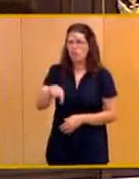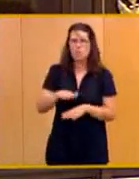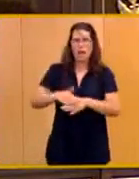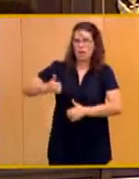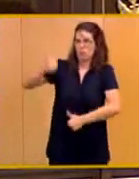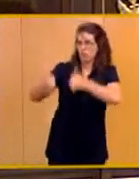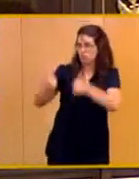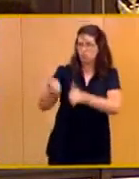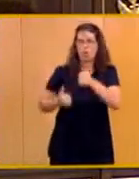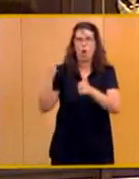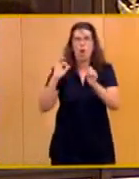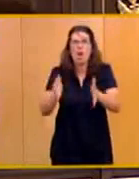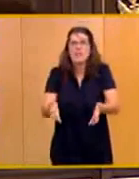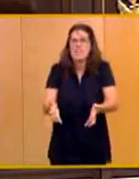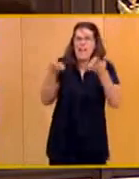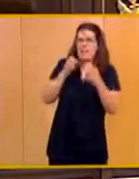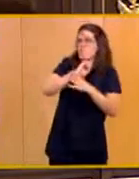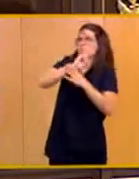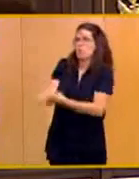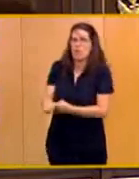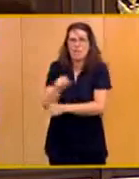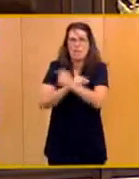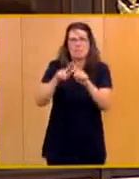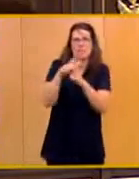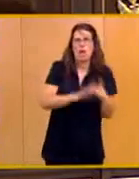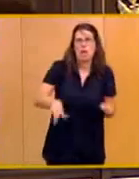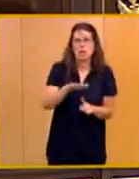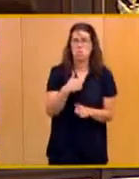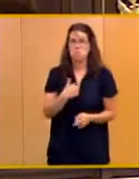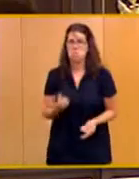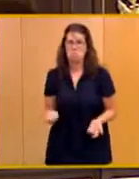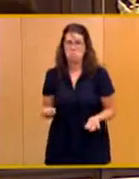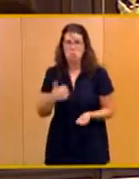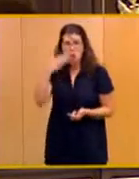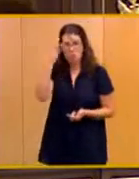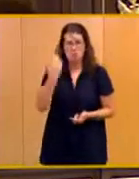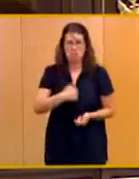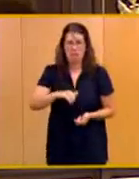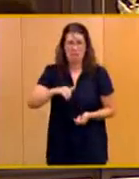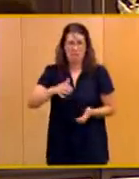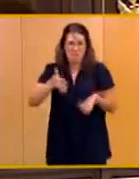Nación. Esa asignatura creo que ya la tengo aprobada. Lo que he